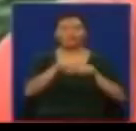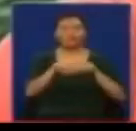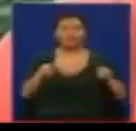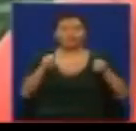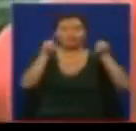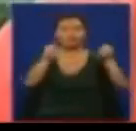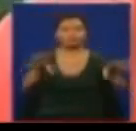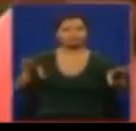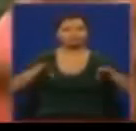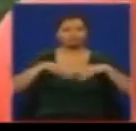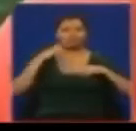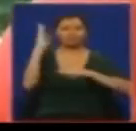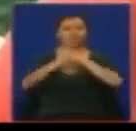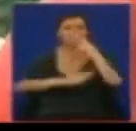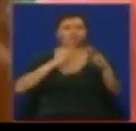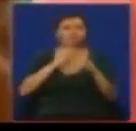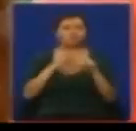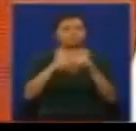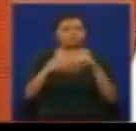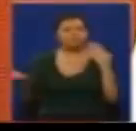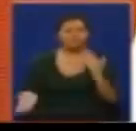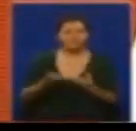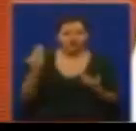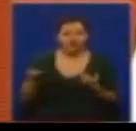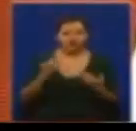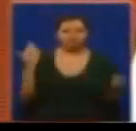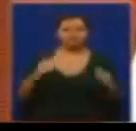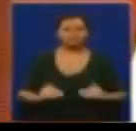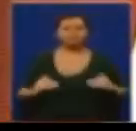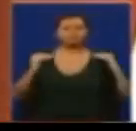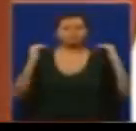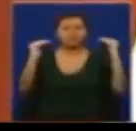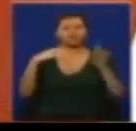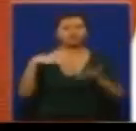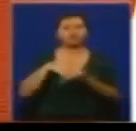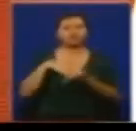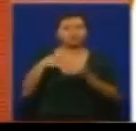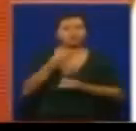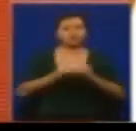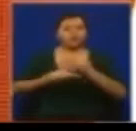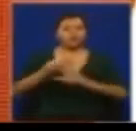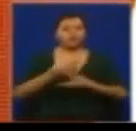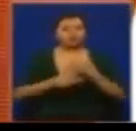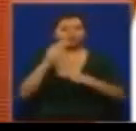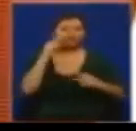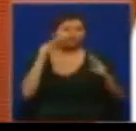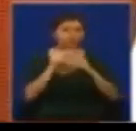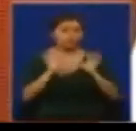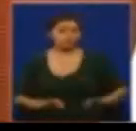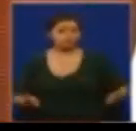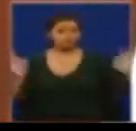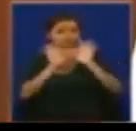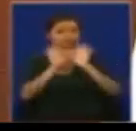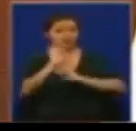aceptado y reconocido en todas partes del mundo. Va a ser mucho más fácil que entren a posgrados, etc. También su escuela de negocios ha recibido un reconocimiento internacional,